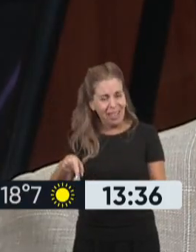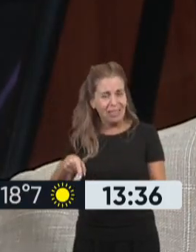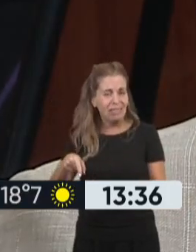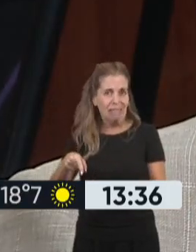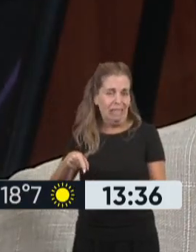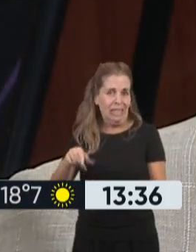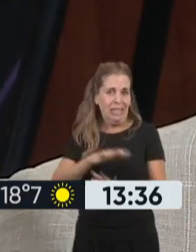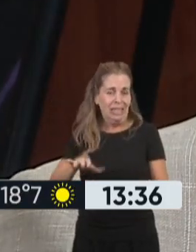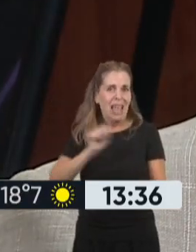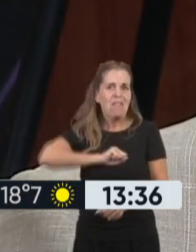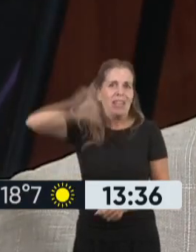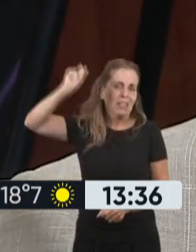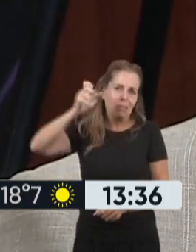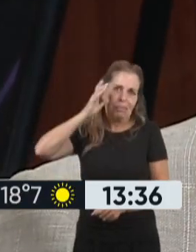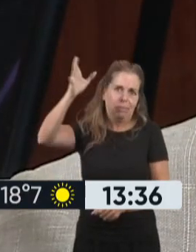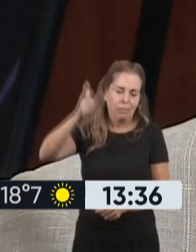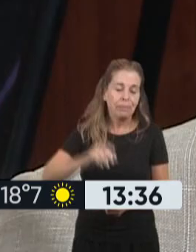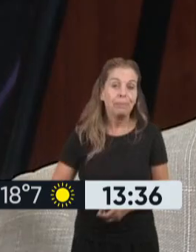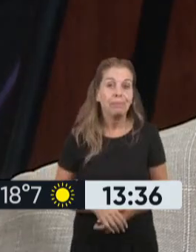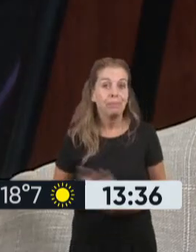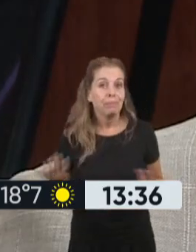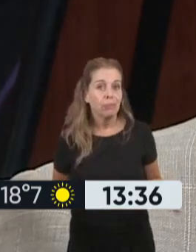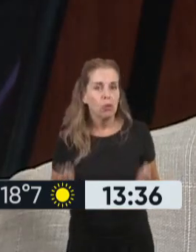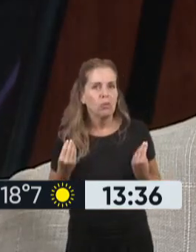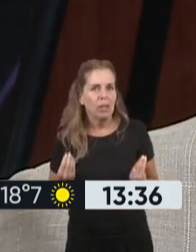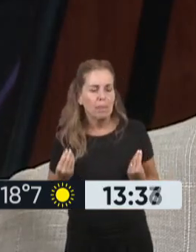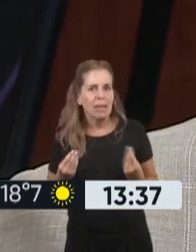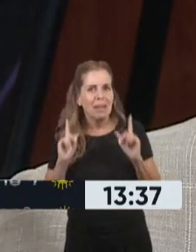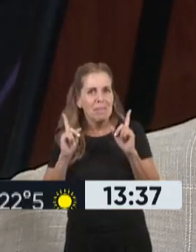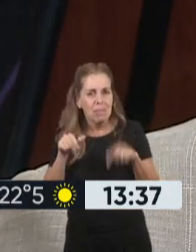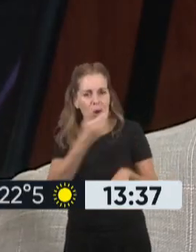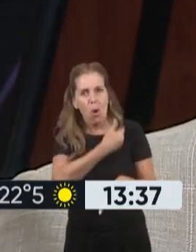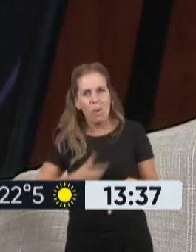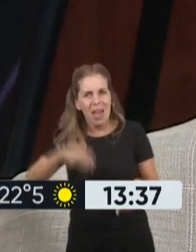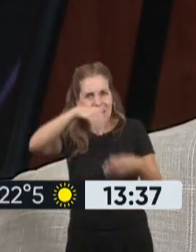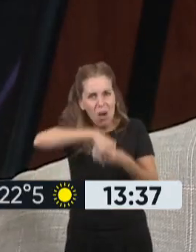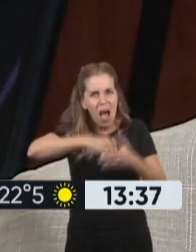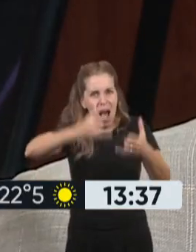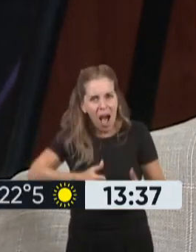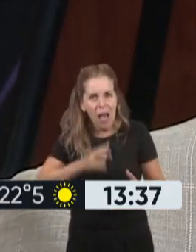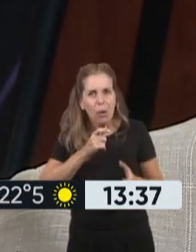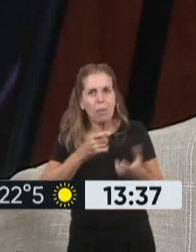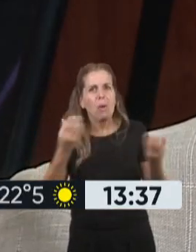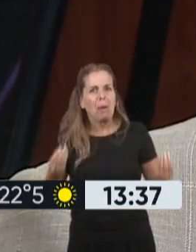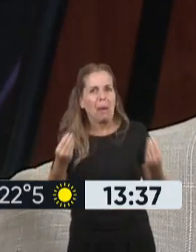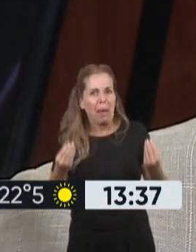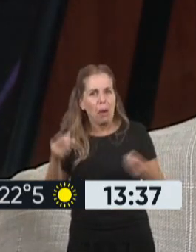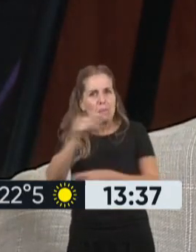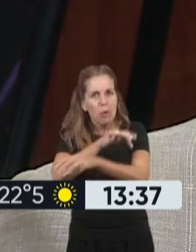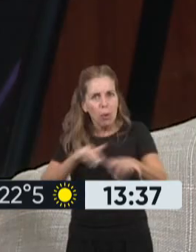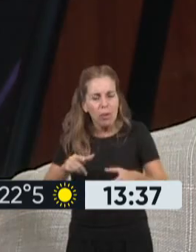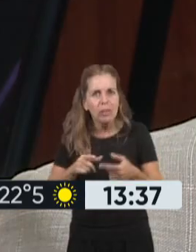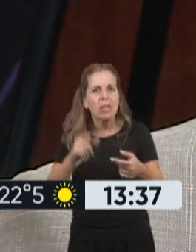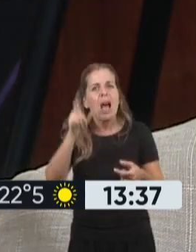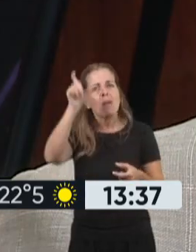también. Y hay mensajes dentro mismo del gobierno que también coinciden con lo que vos decís. Por ejemplo, el líder digital libertario